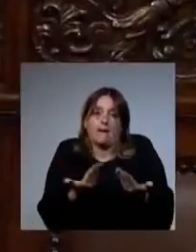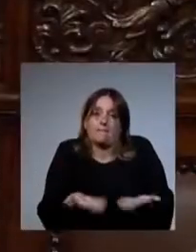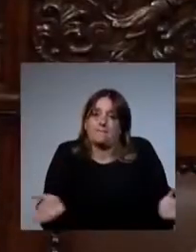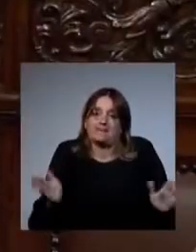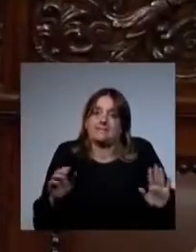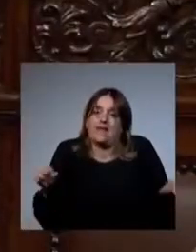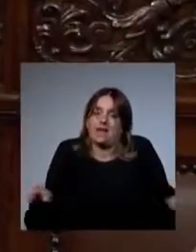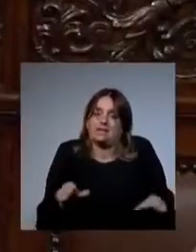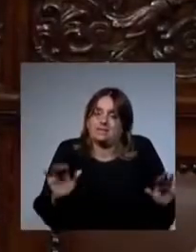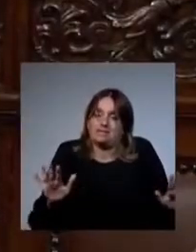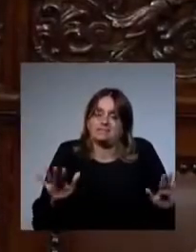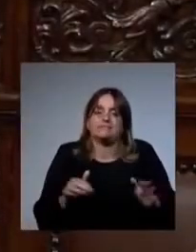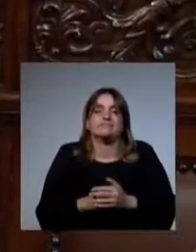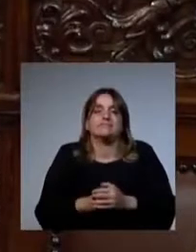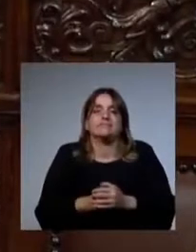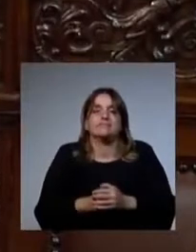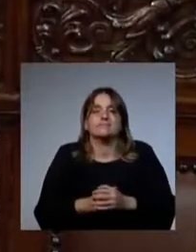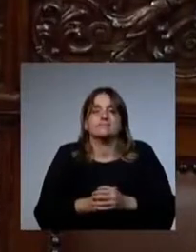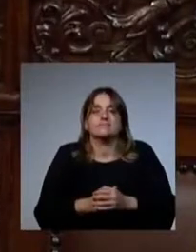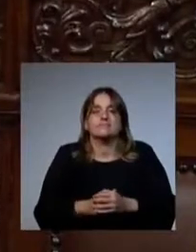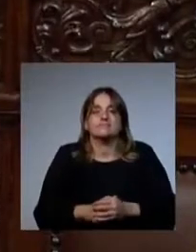proceso de ejecución.